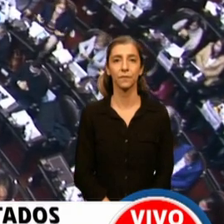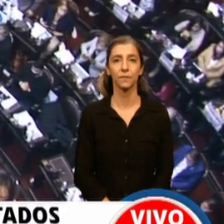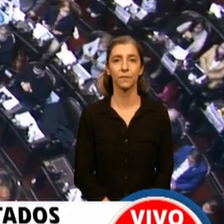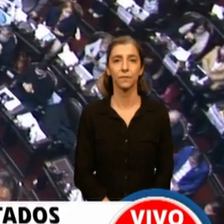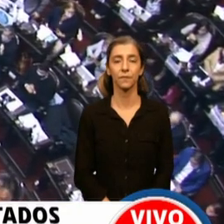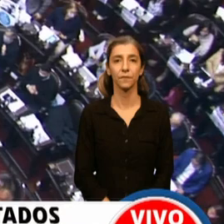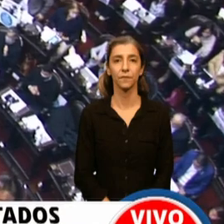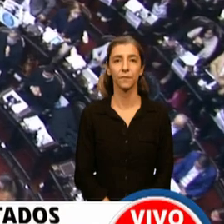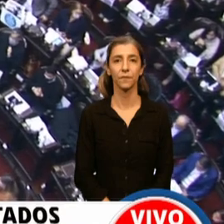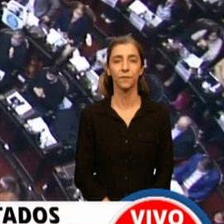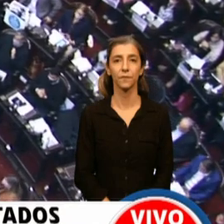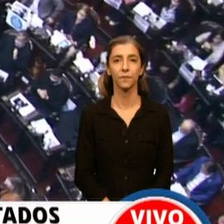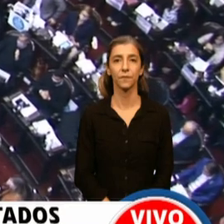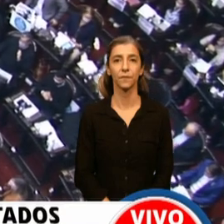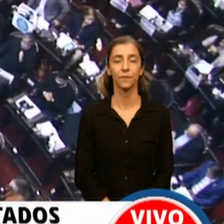ah